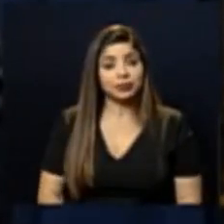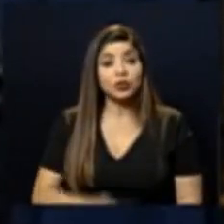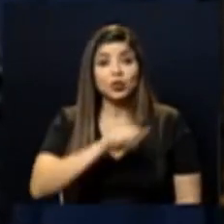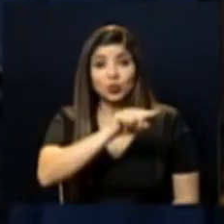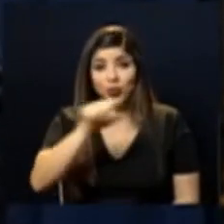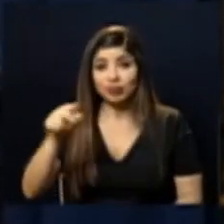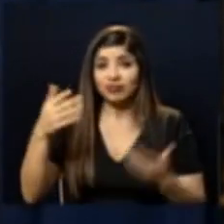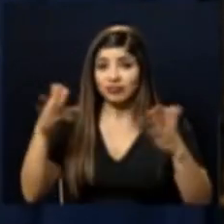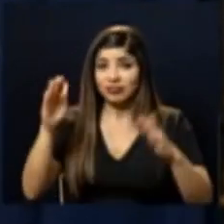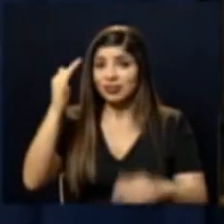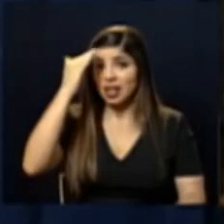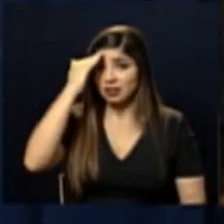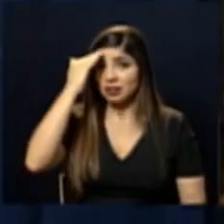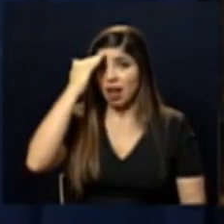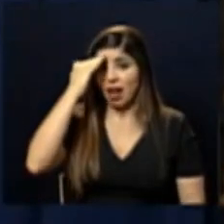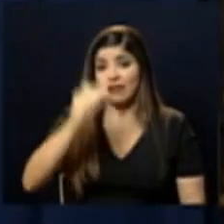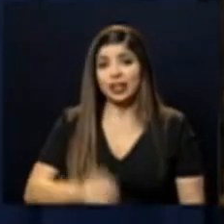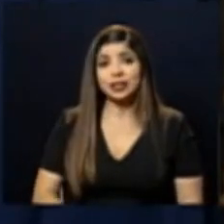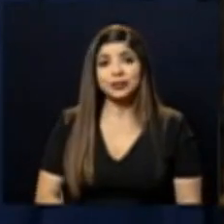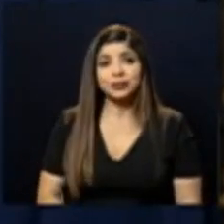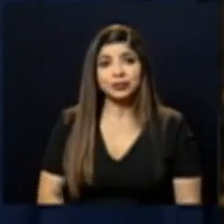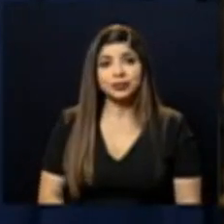Ustedes lo saben.